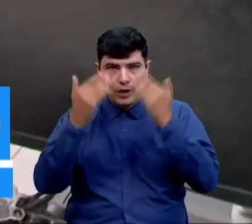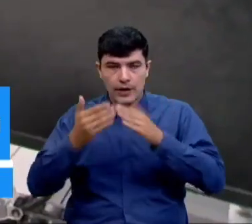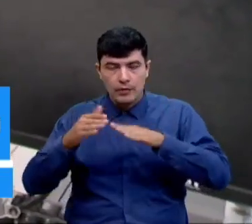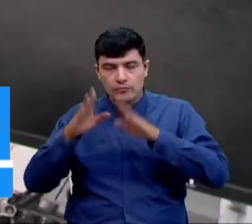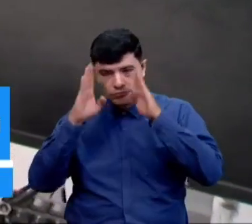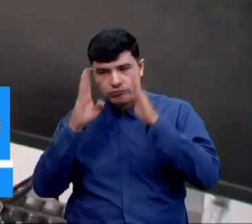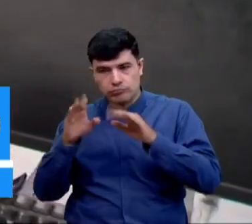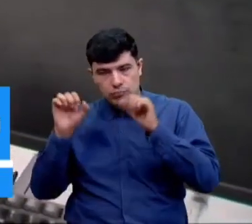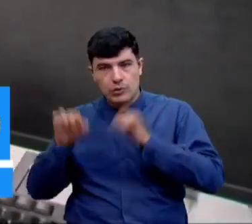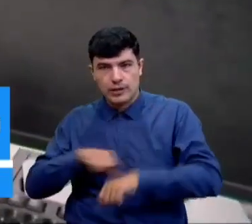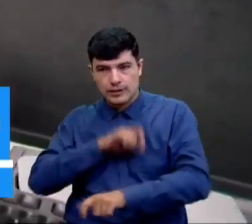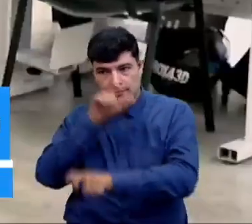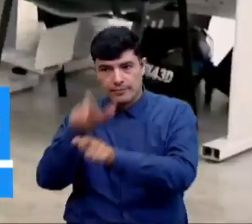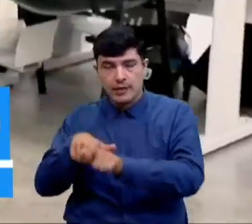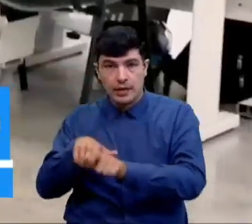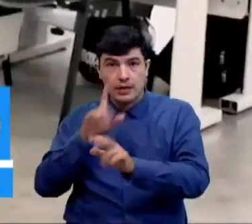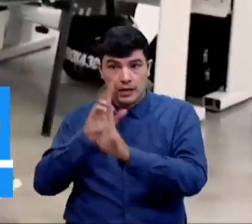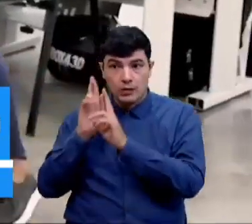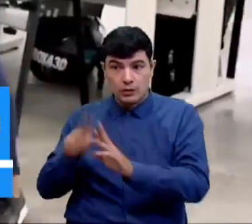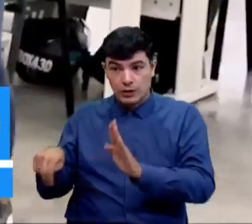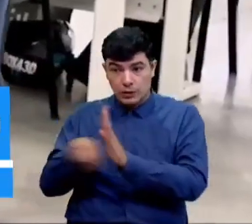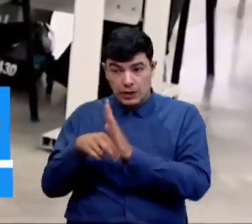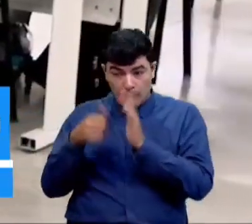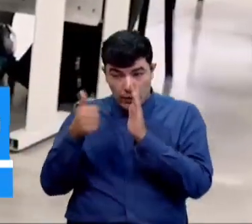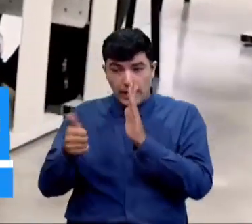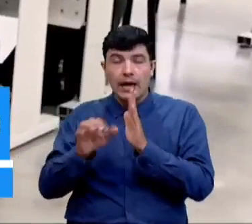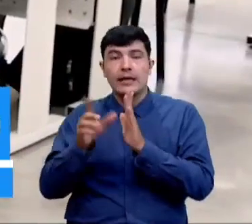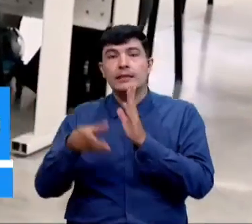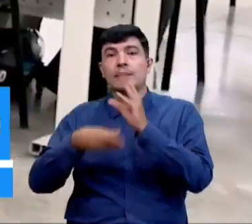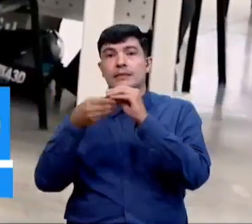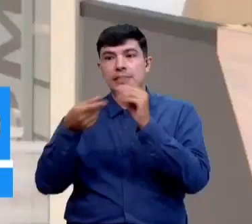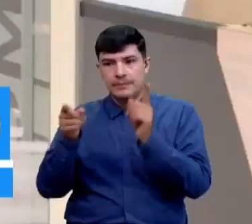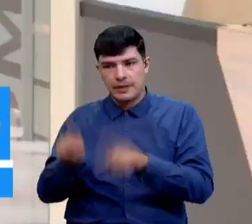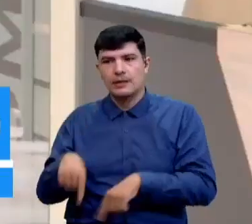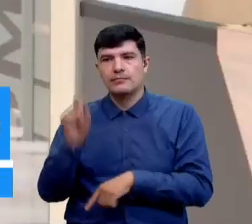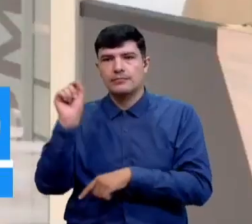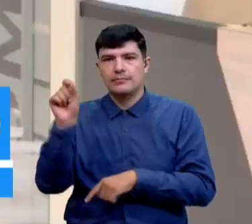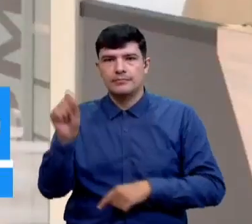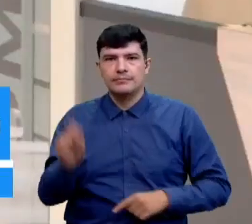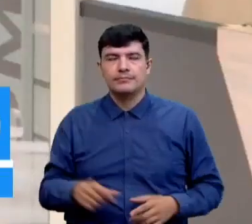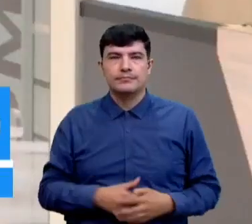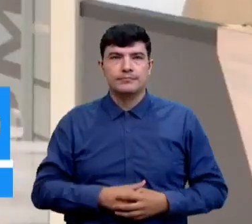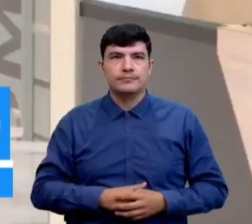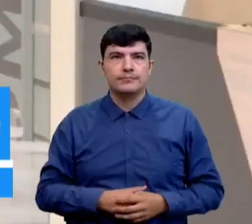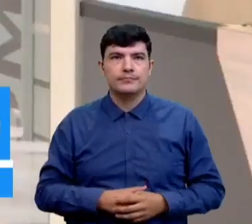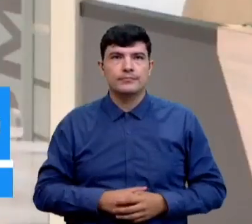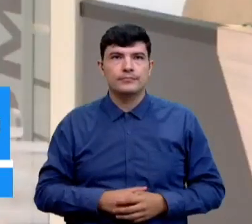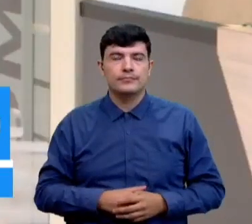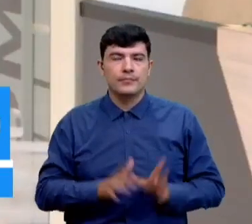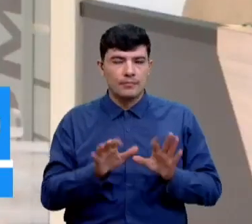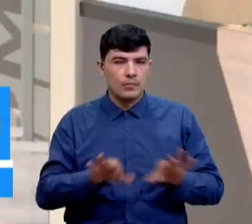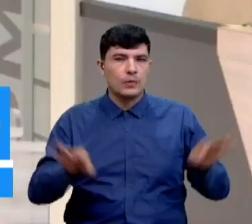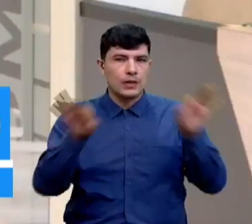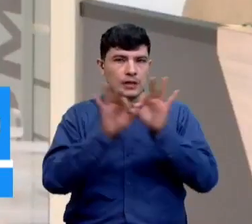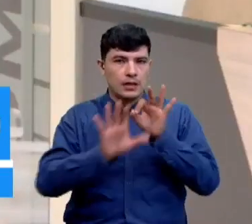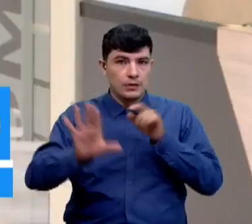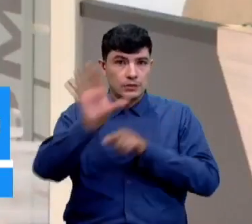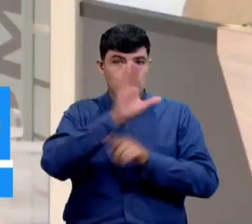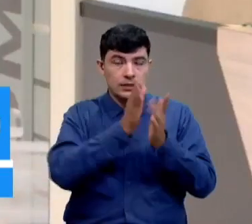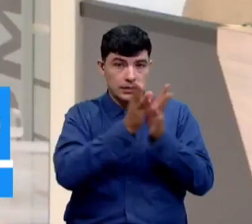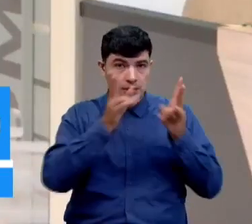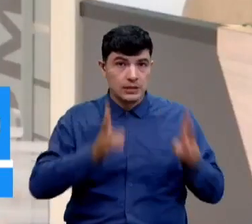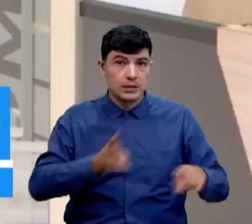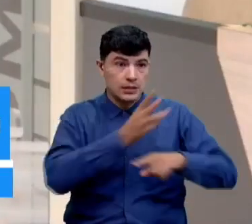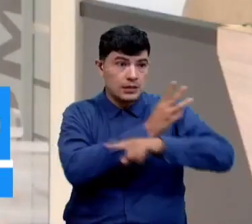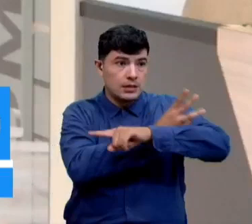aspirantes, no solo por méritos académicos y puntaje. El aspecto importante para los aspirantes es revisar la página, el